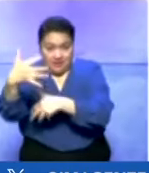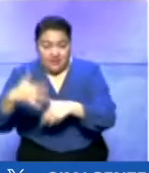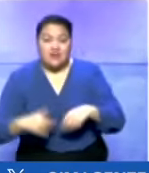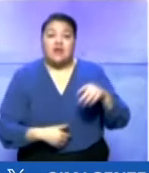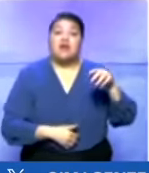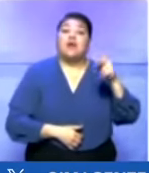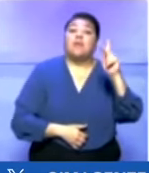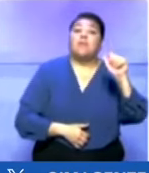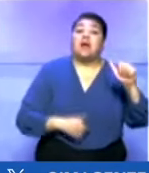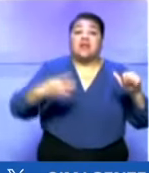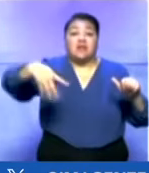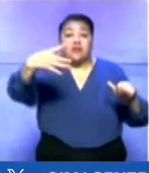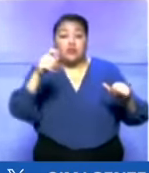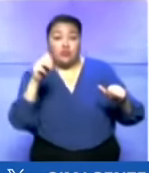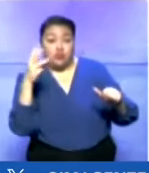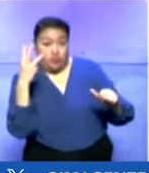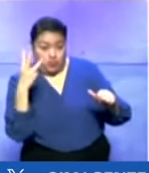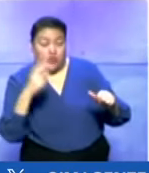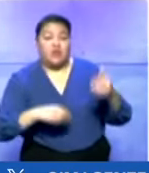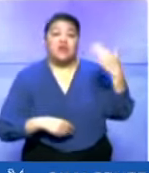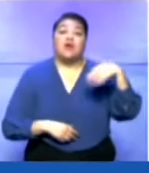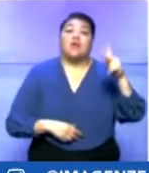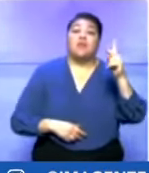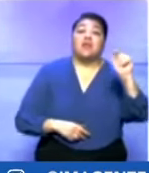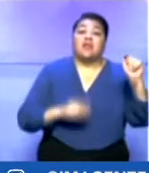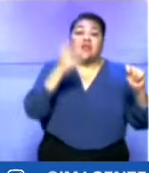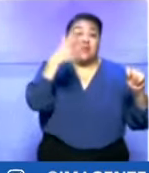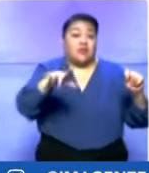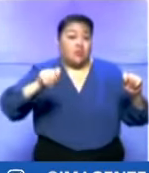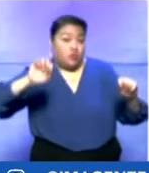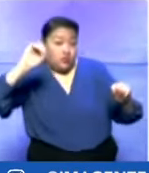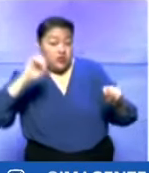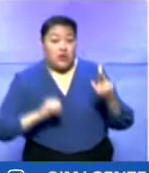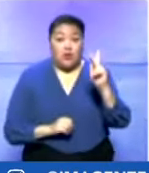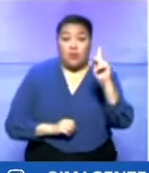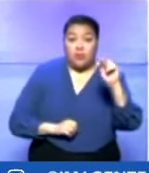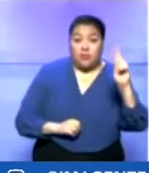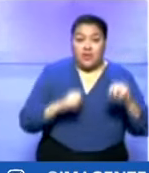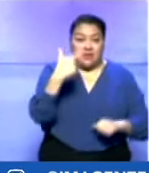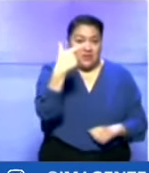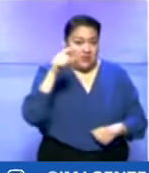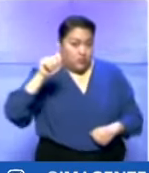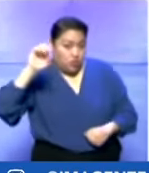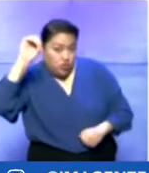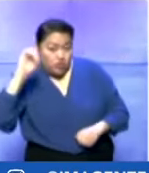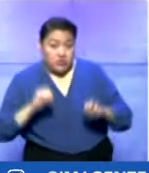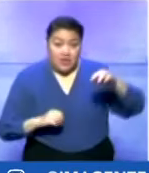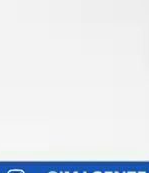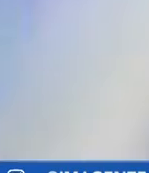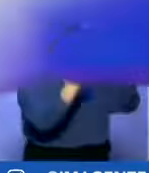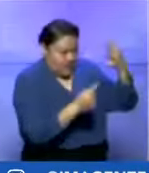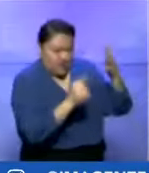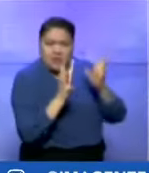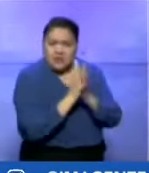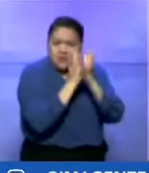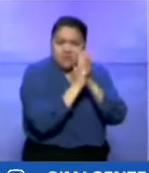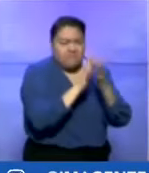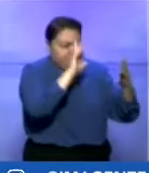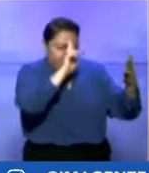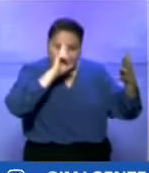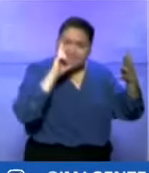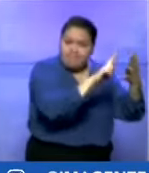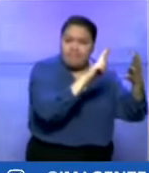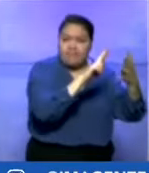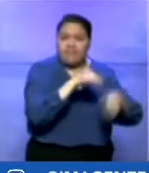proporción de votos que ganó traducido en lugares dentro de la cámara de diputados escuche